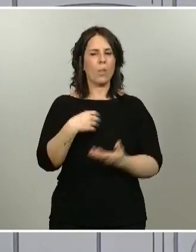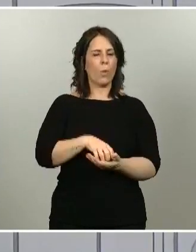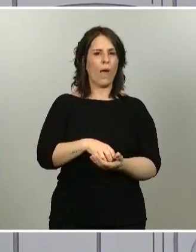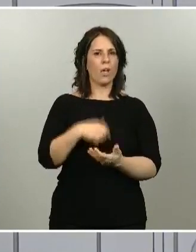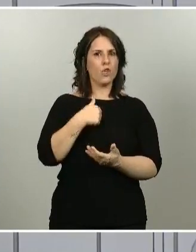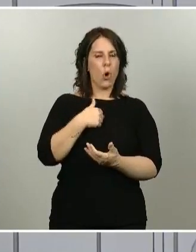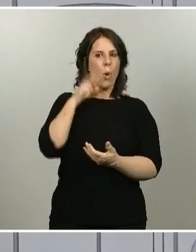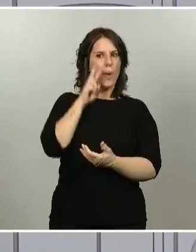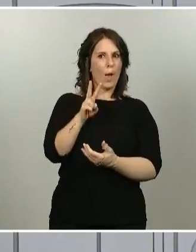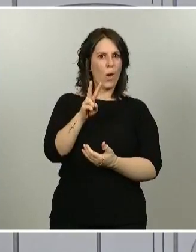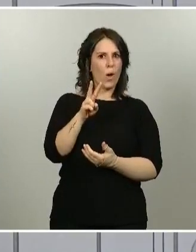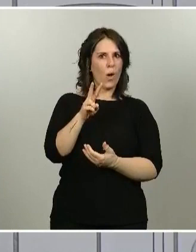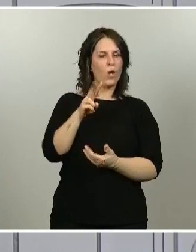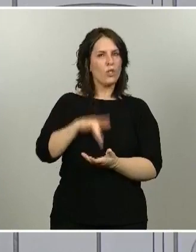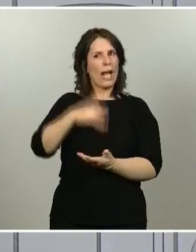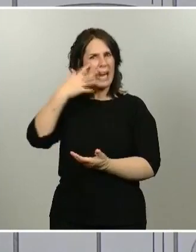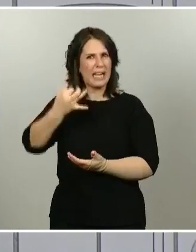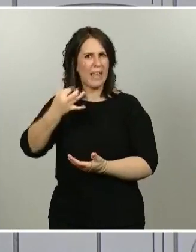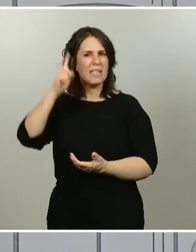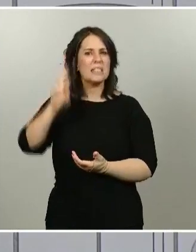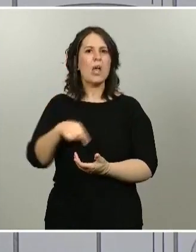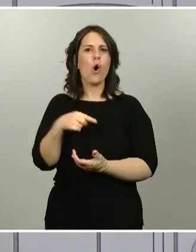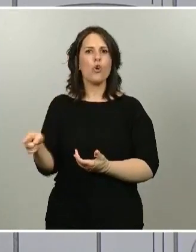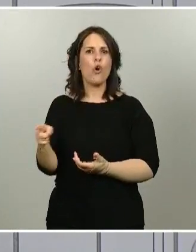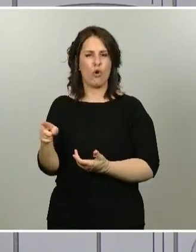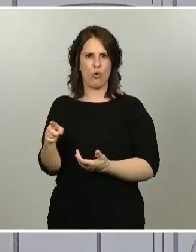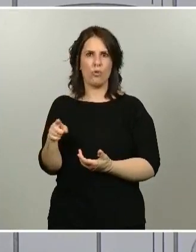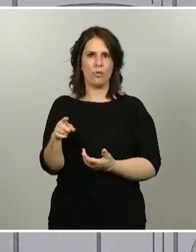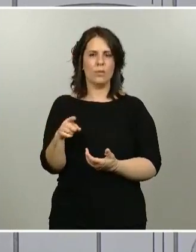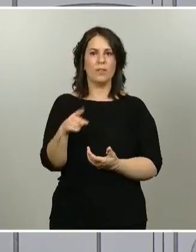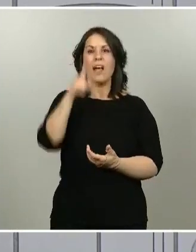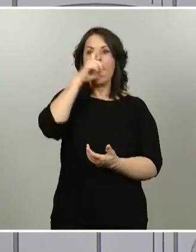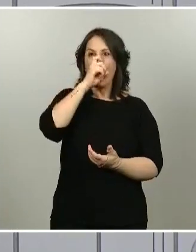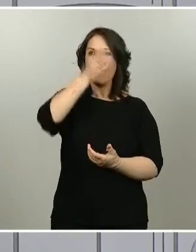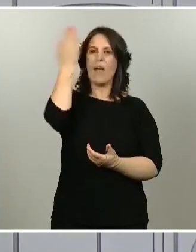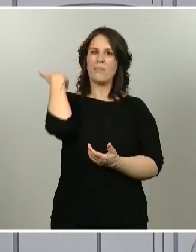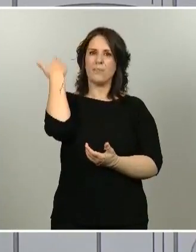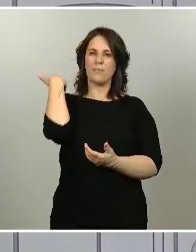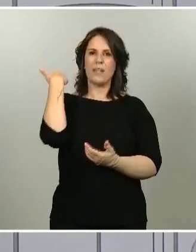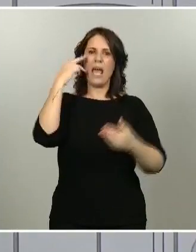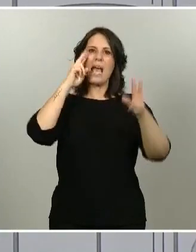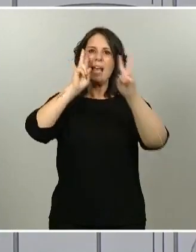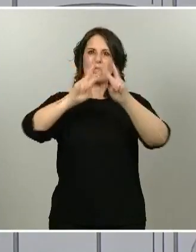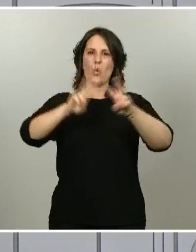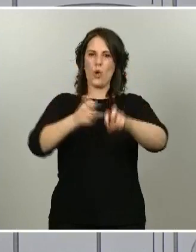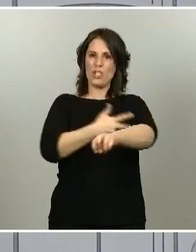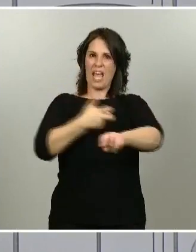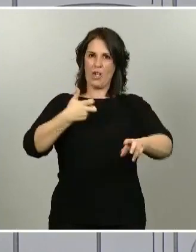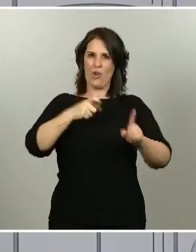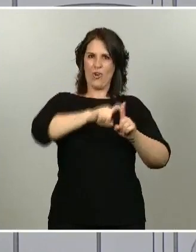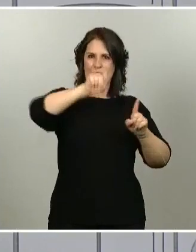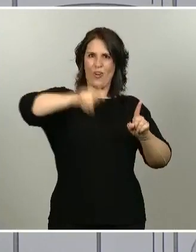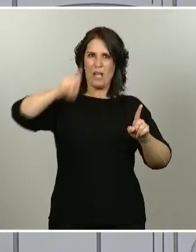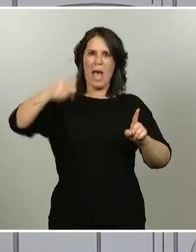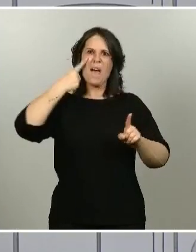pasando. Si recuerdan los resultados del estudio de seroprevalencia, del que se ha informado mucho durante la última